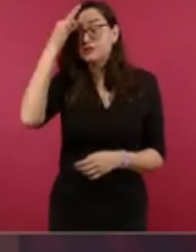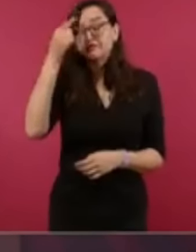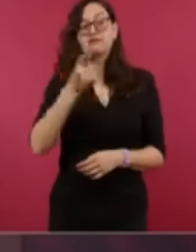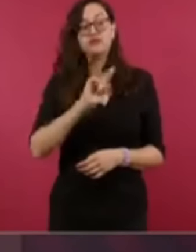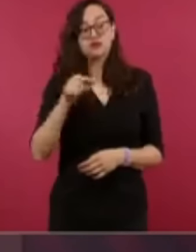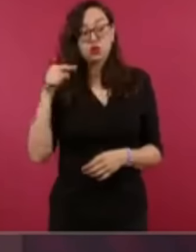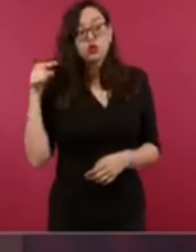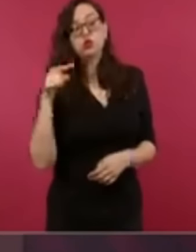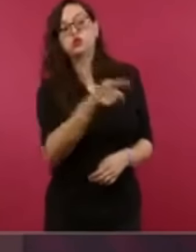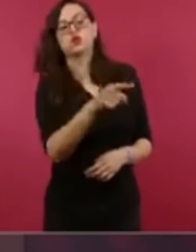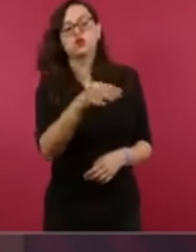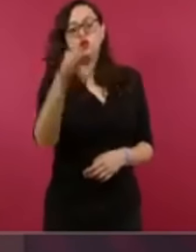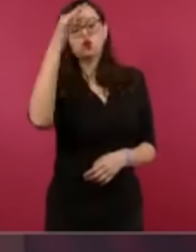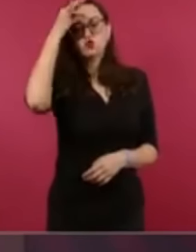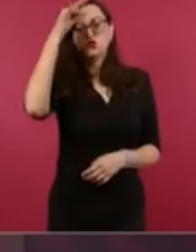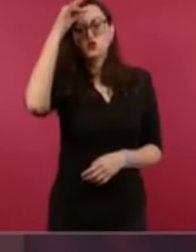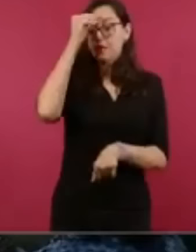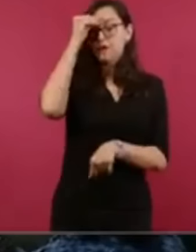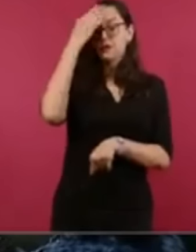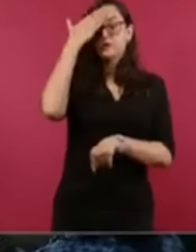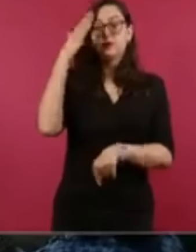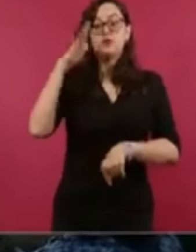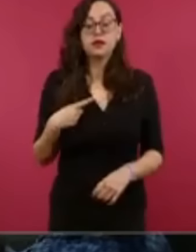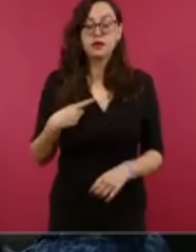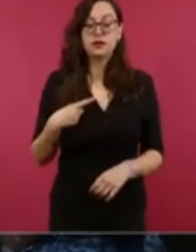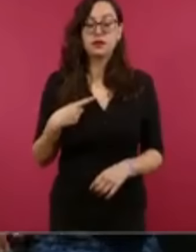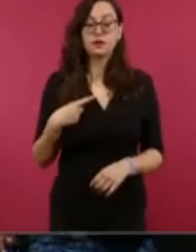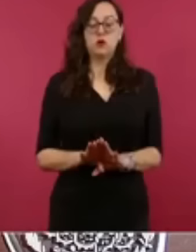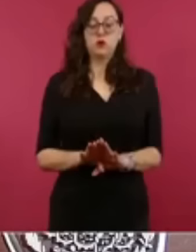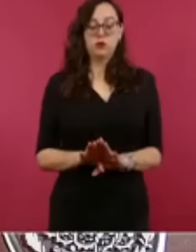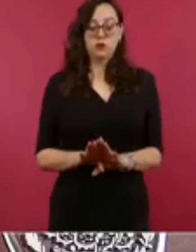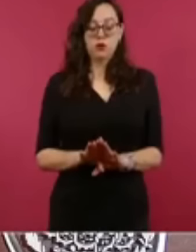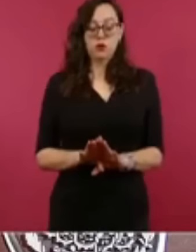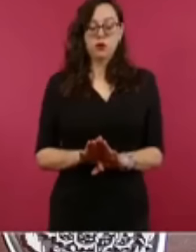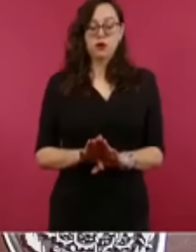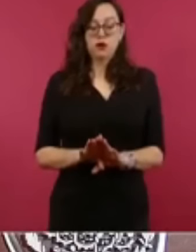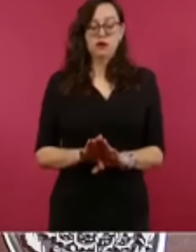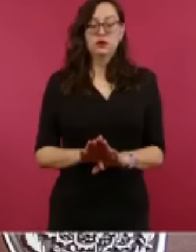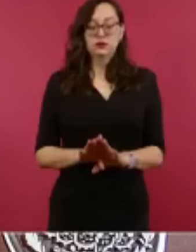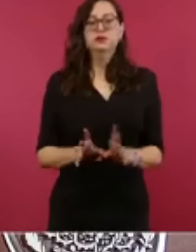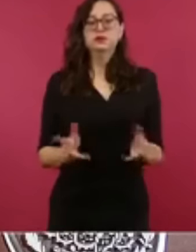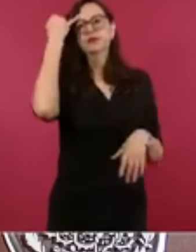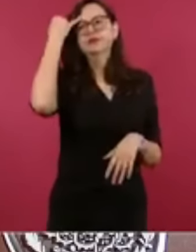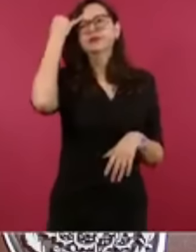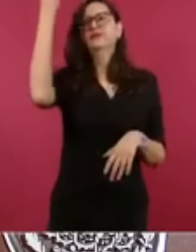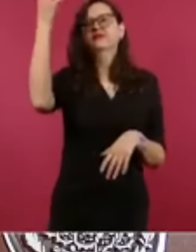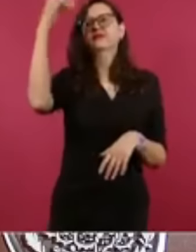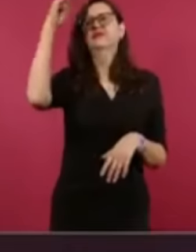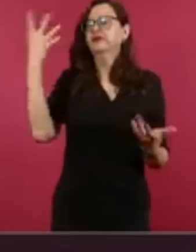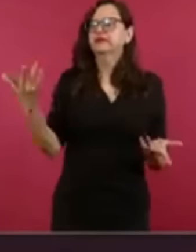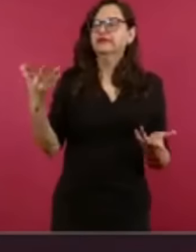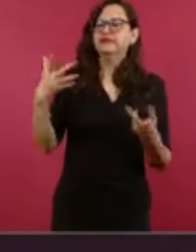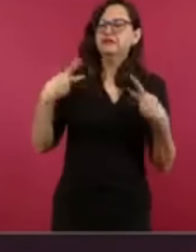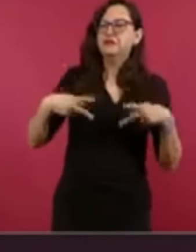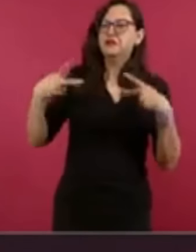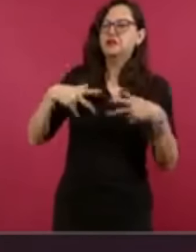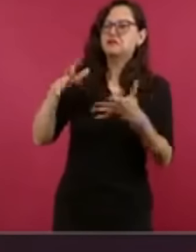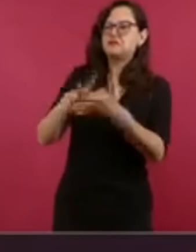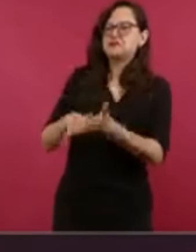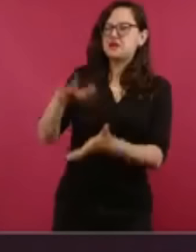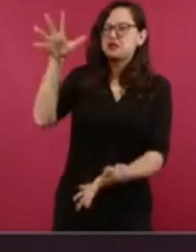lección. Eso para los jóvenes, porque antes prevalecía ese criterio. El pueblo no